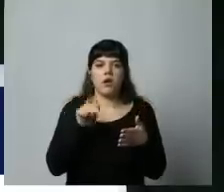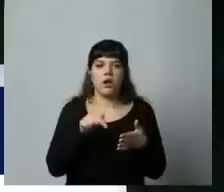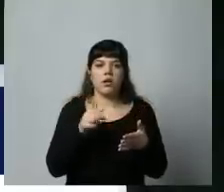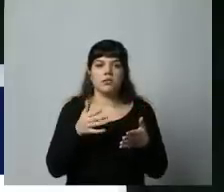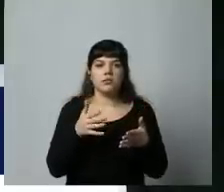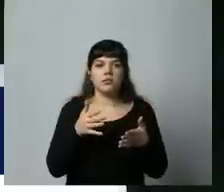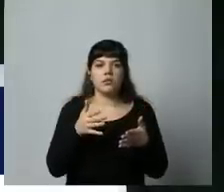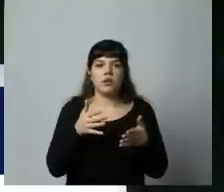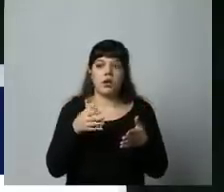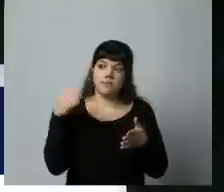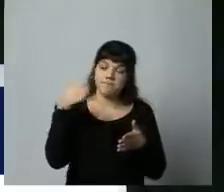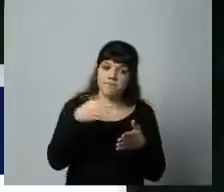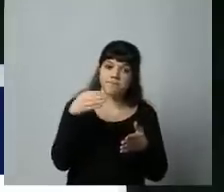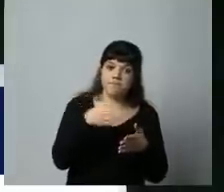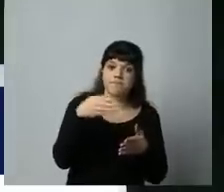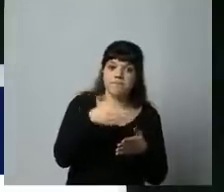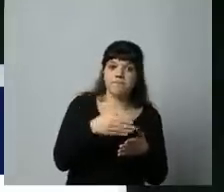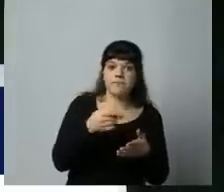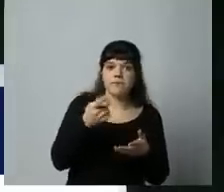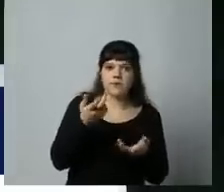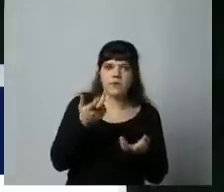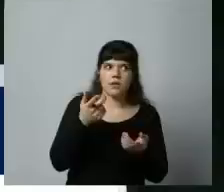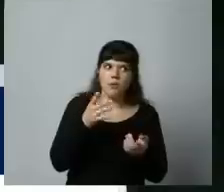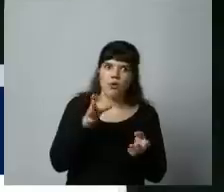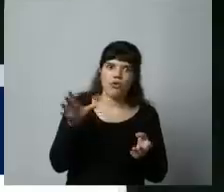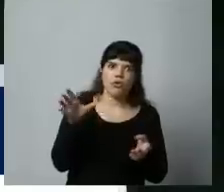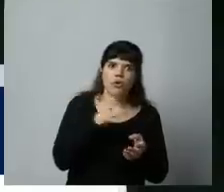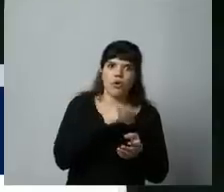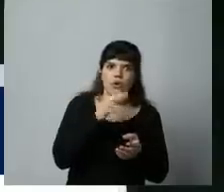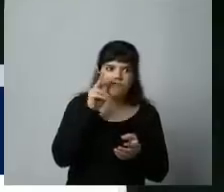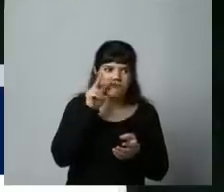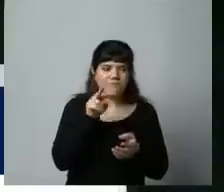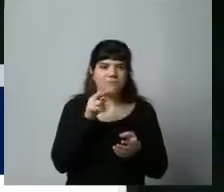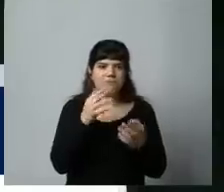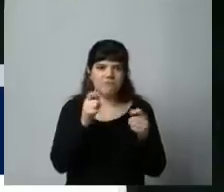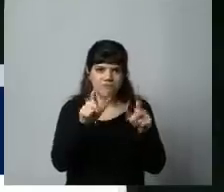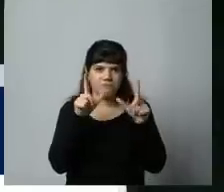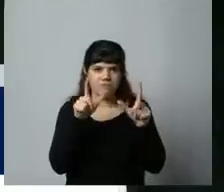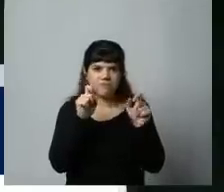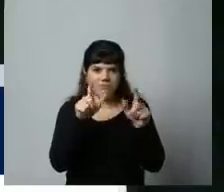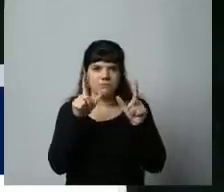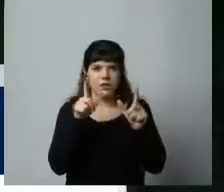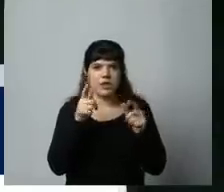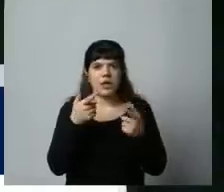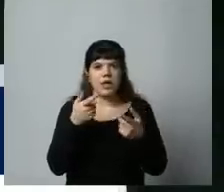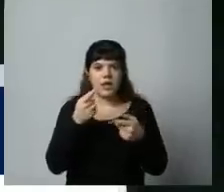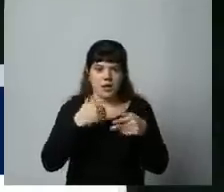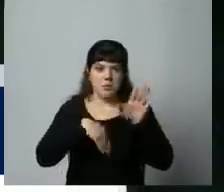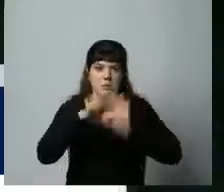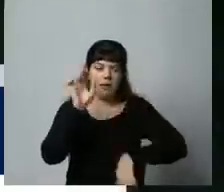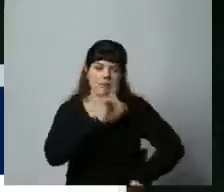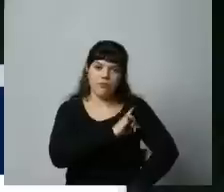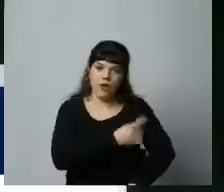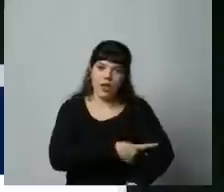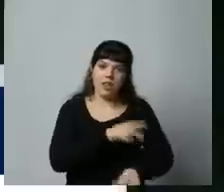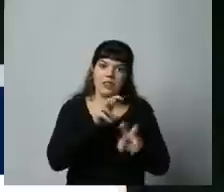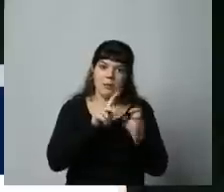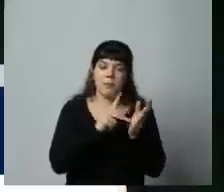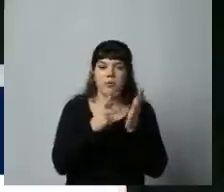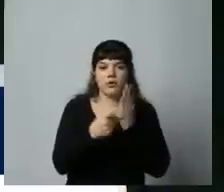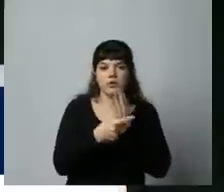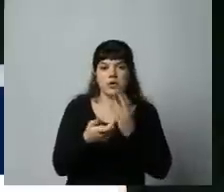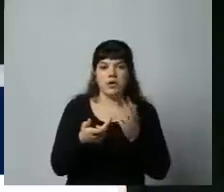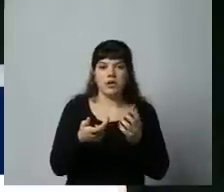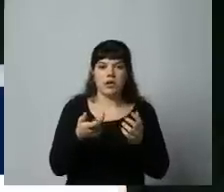participación se hace no en todos está latente pero se hace como más fuerte en proyectos inclusive